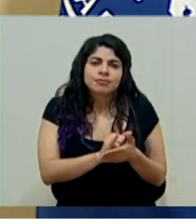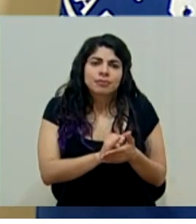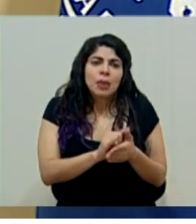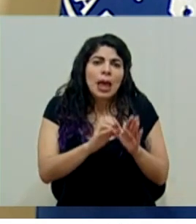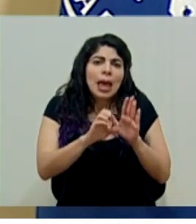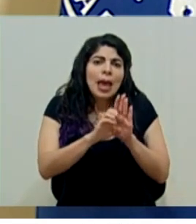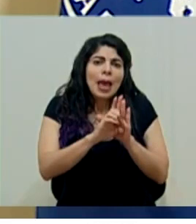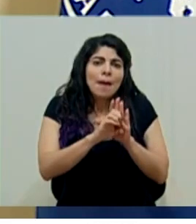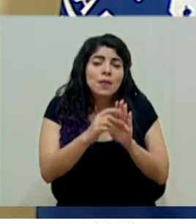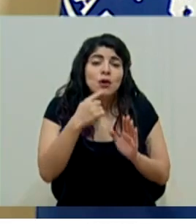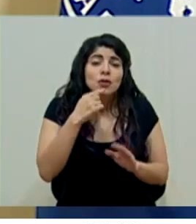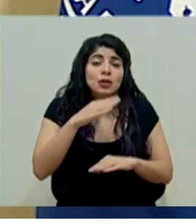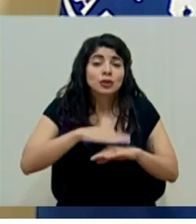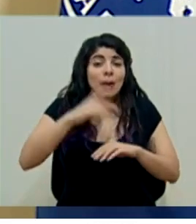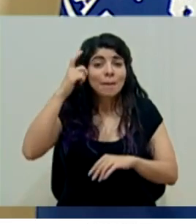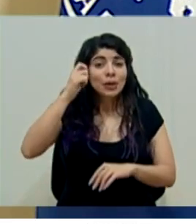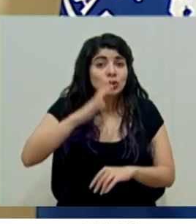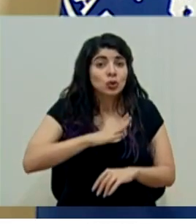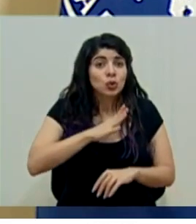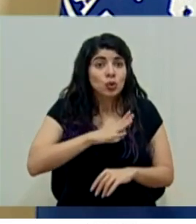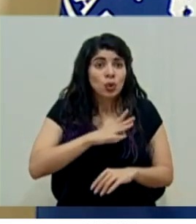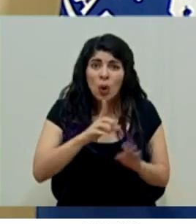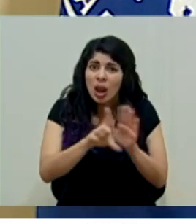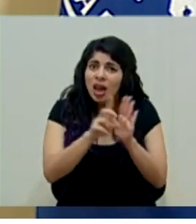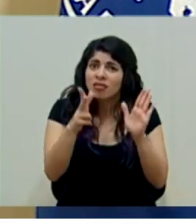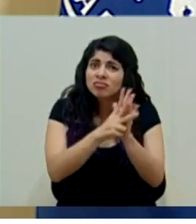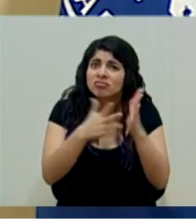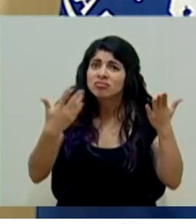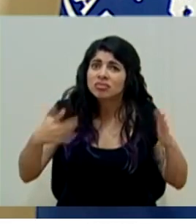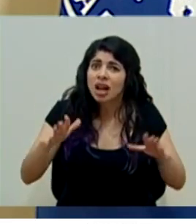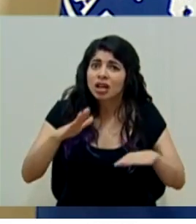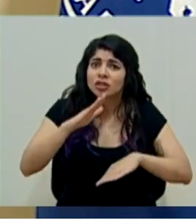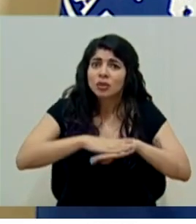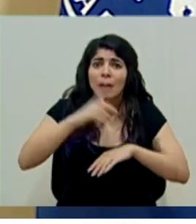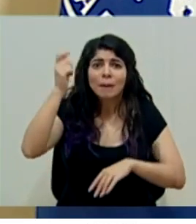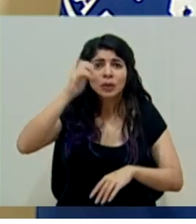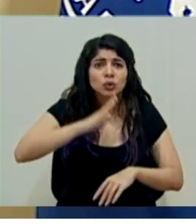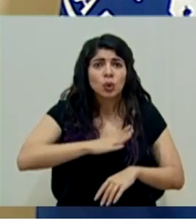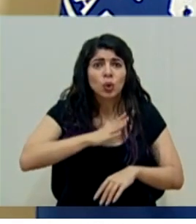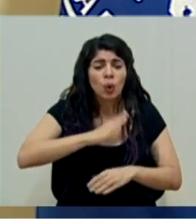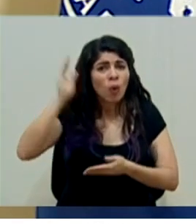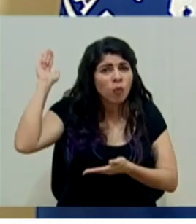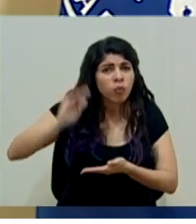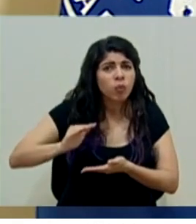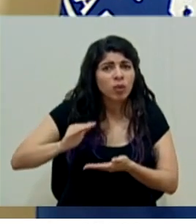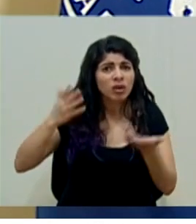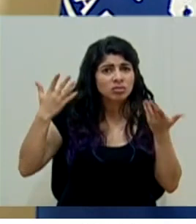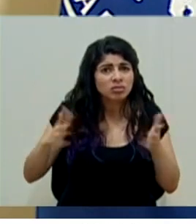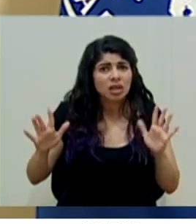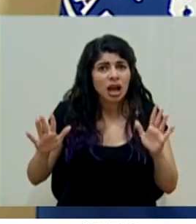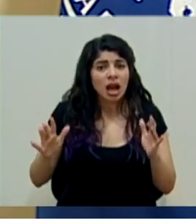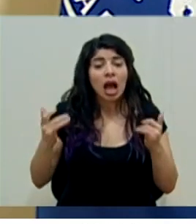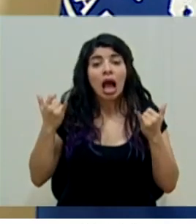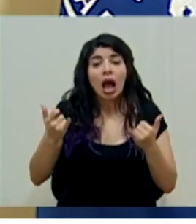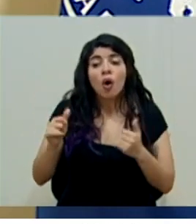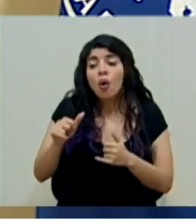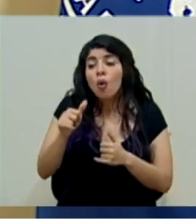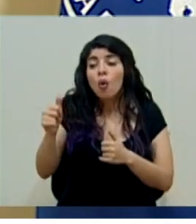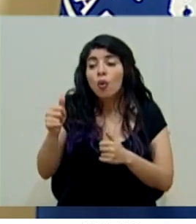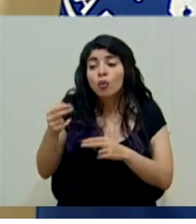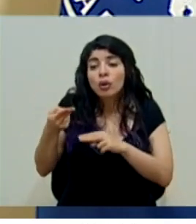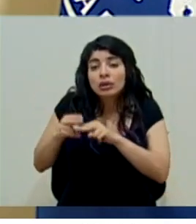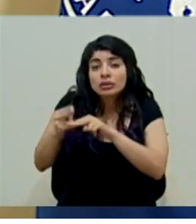el ejemplo que daba de las pensiones de lujo, se pasó esa ley en esta administración y se limitó. Y estamos proponiendo quitar las